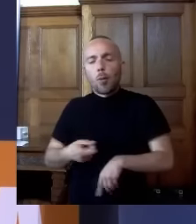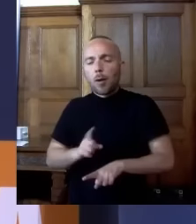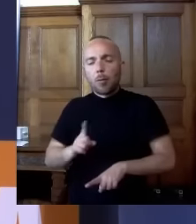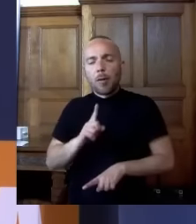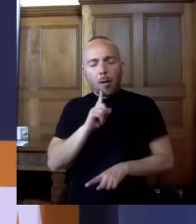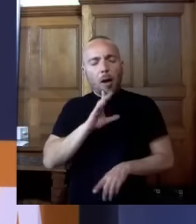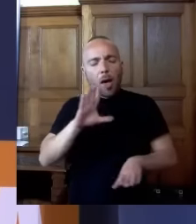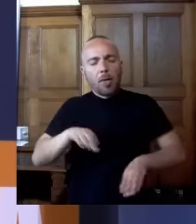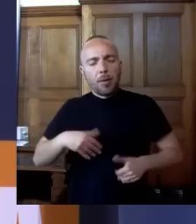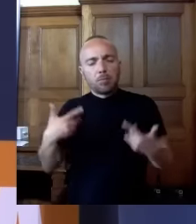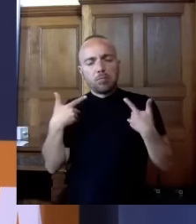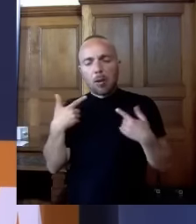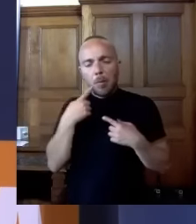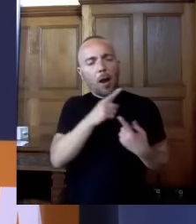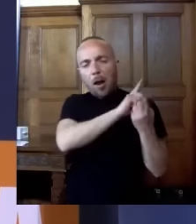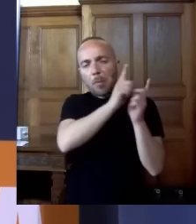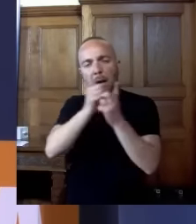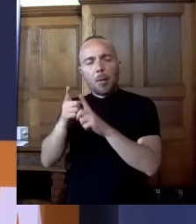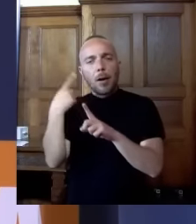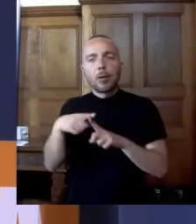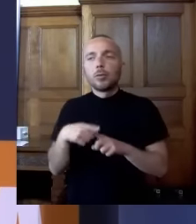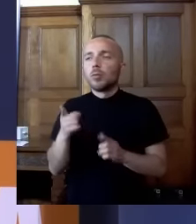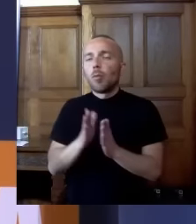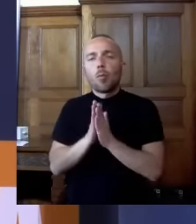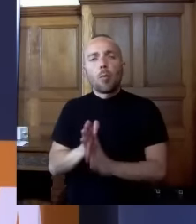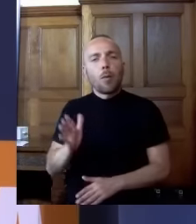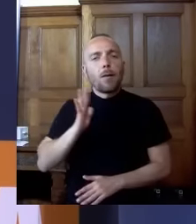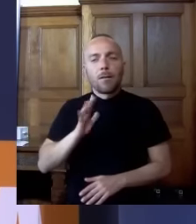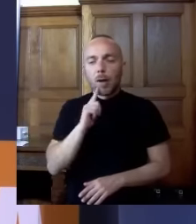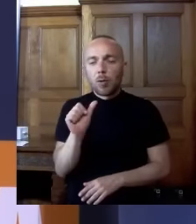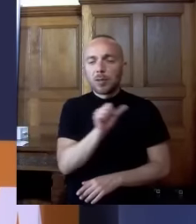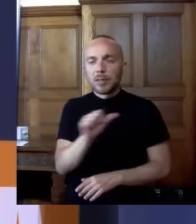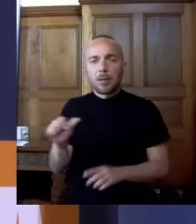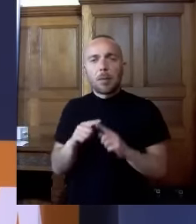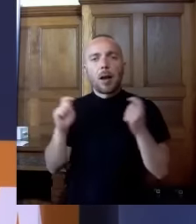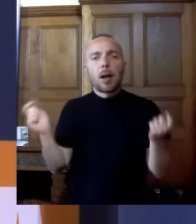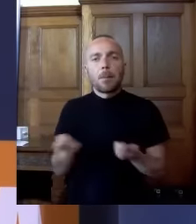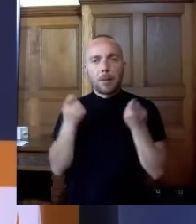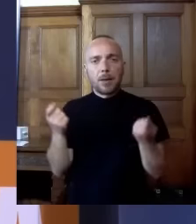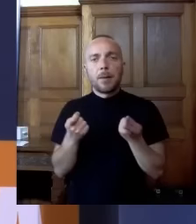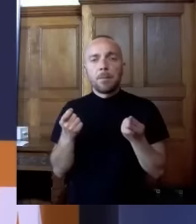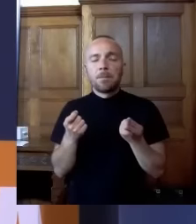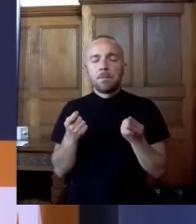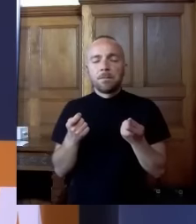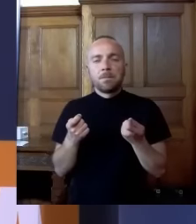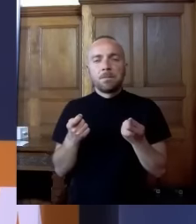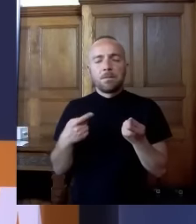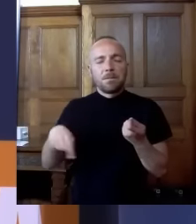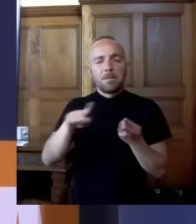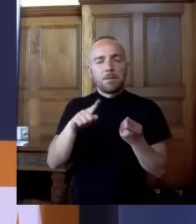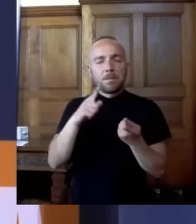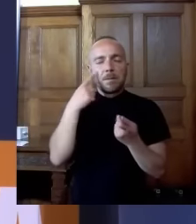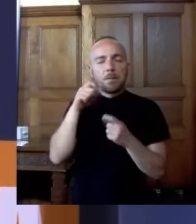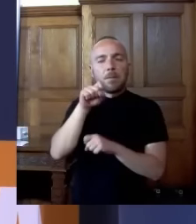cambiar todo lo que tiene que ser cambiado así que por favor en esta última semana de campaña permitir